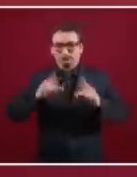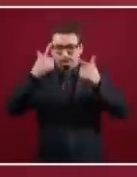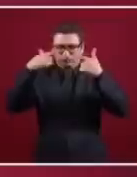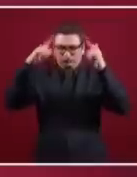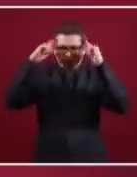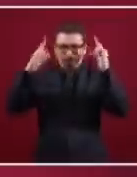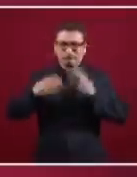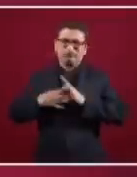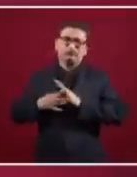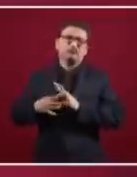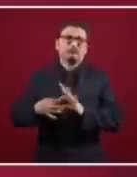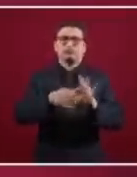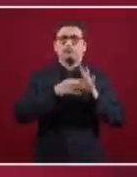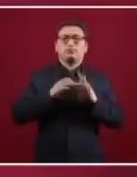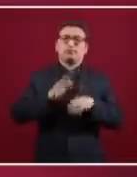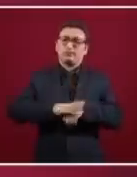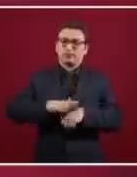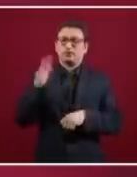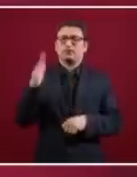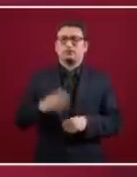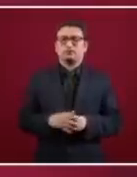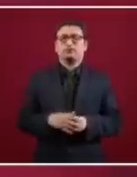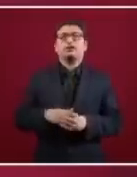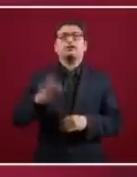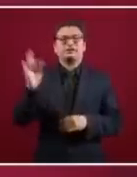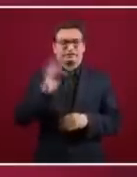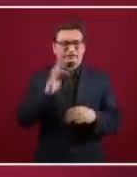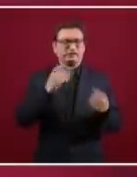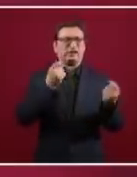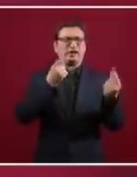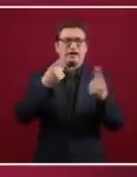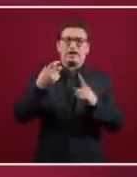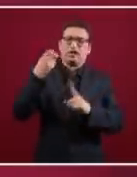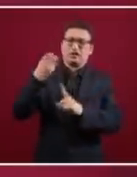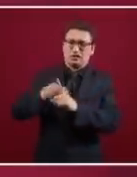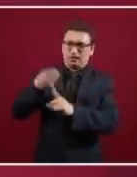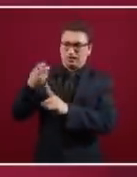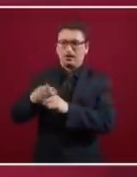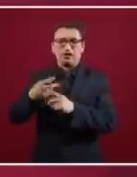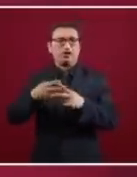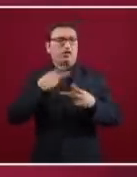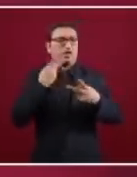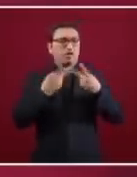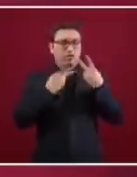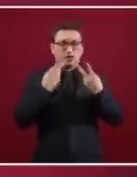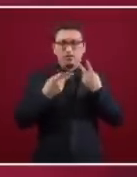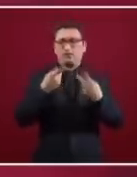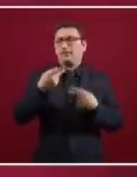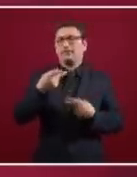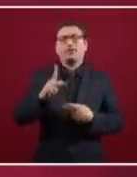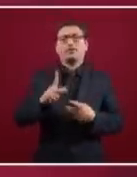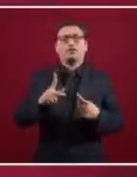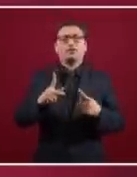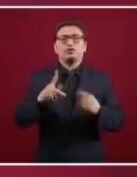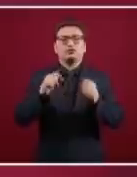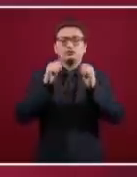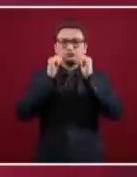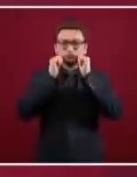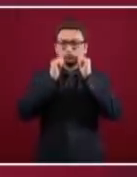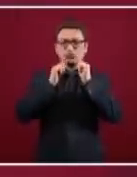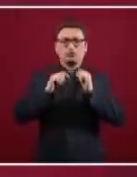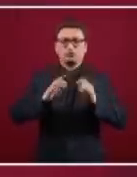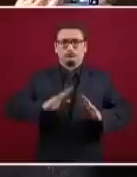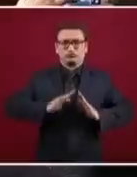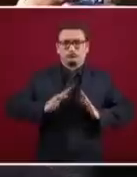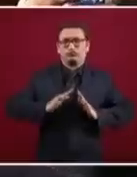a pesar de que haya muchas críticas o haya muchos comentarios no van a poder separarnos